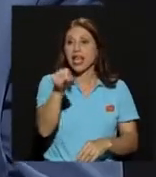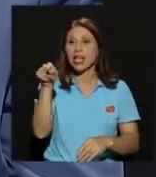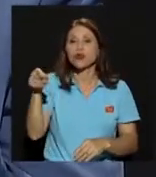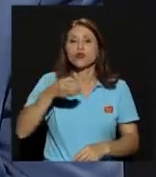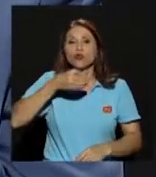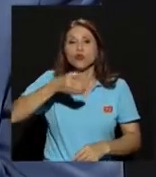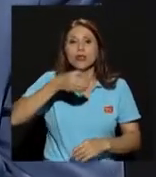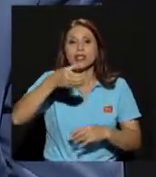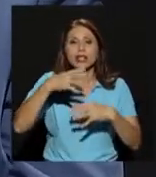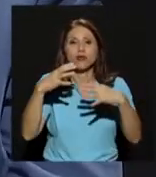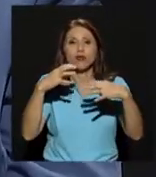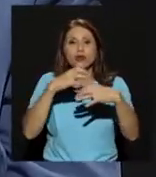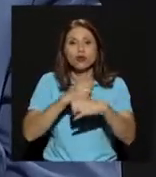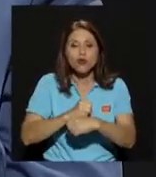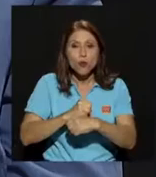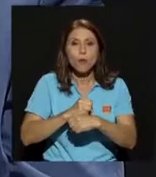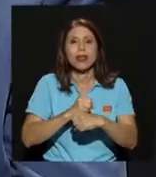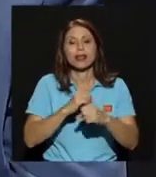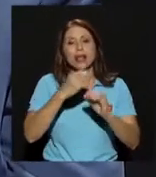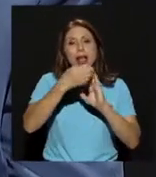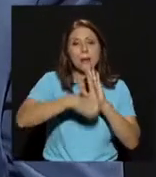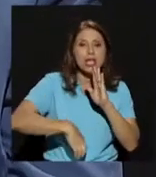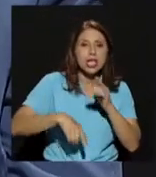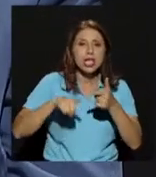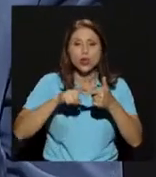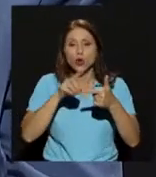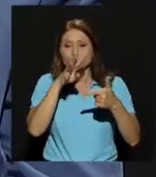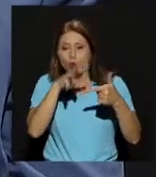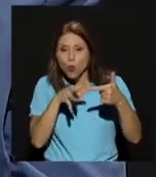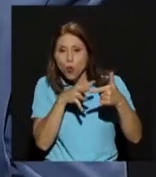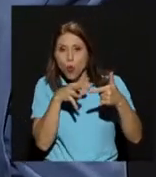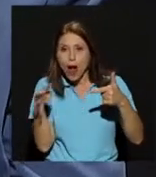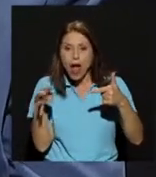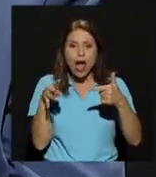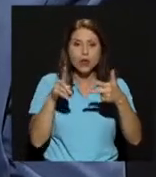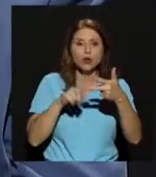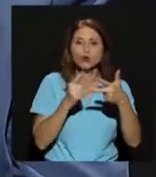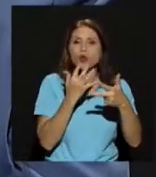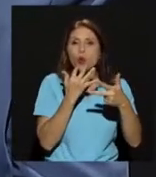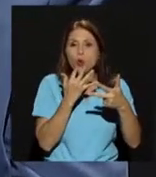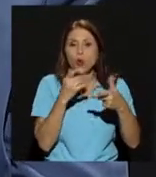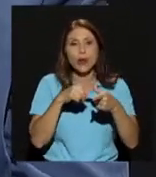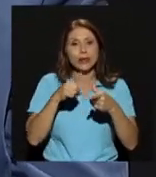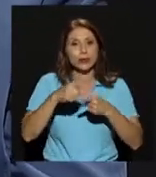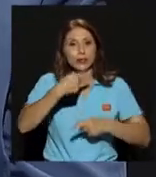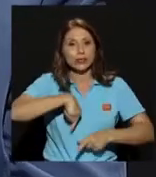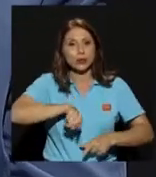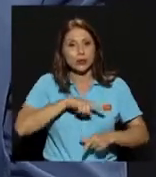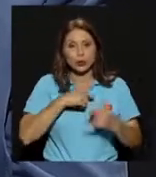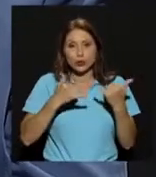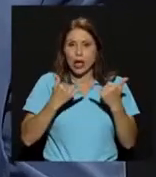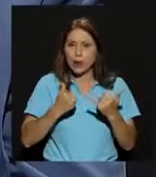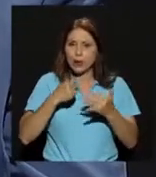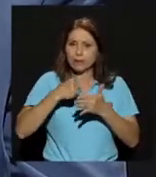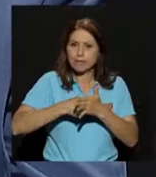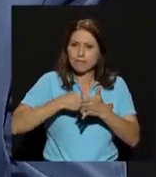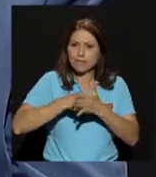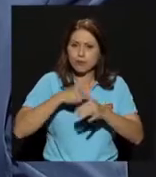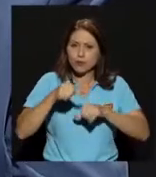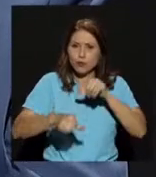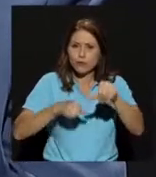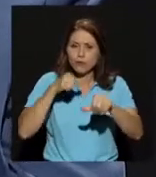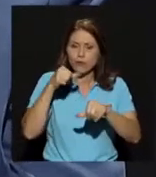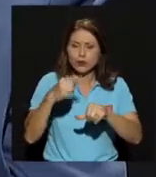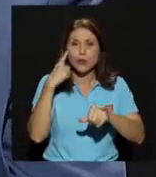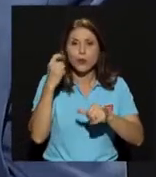de los capítulos cuadros colores entonces este es un esfuerzo que estamos haciendo porque queremos que sea un